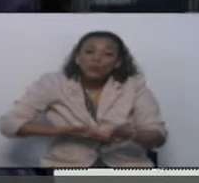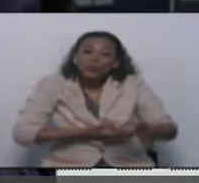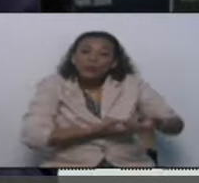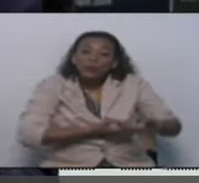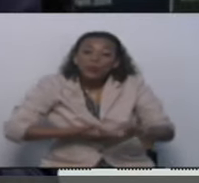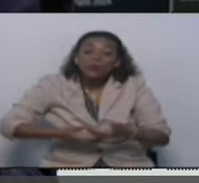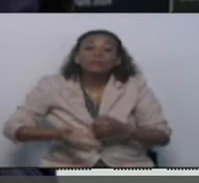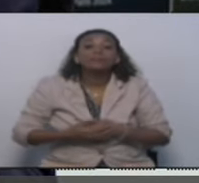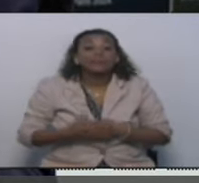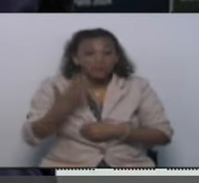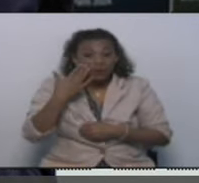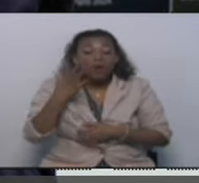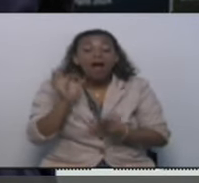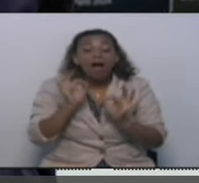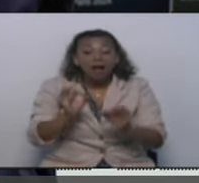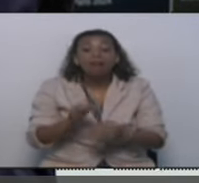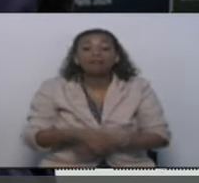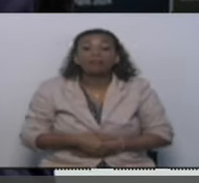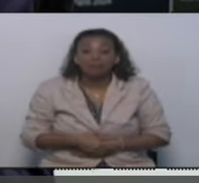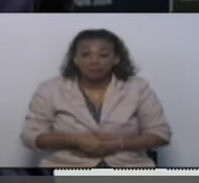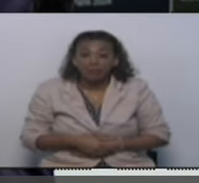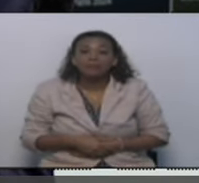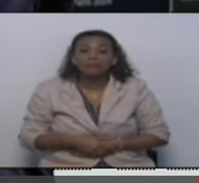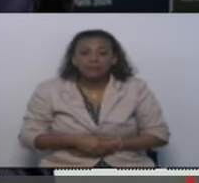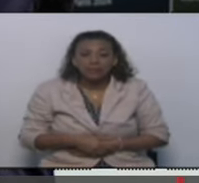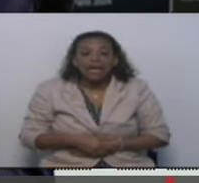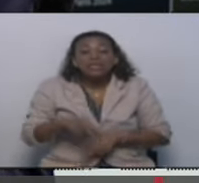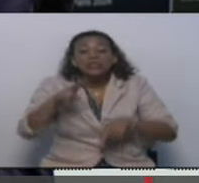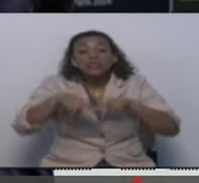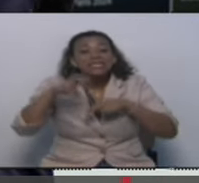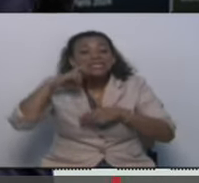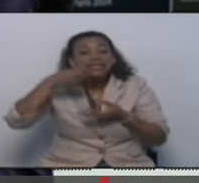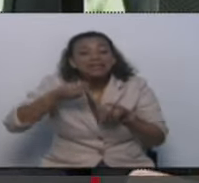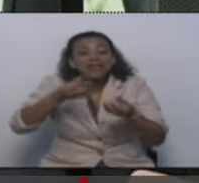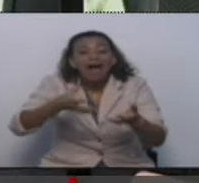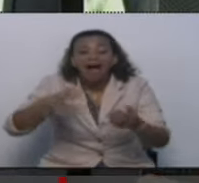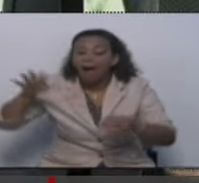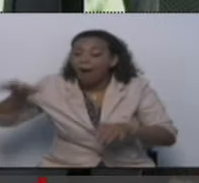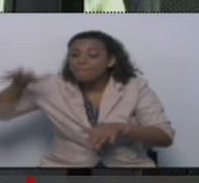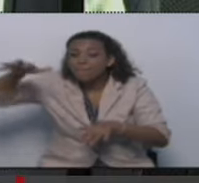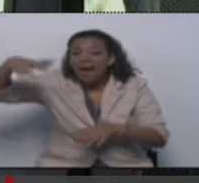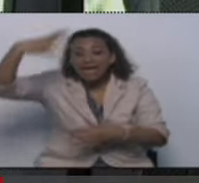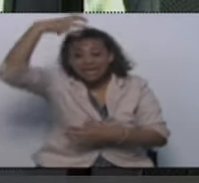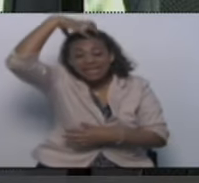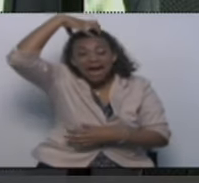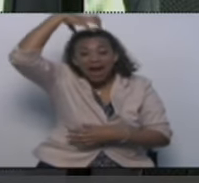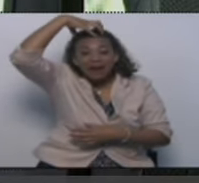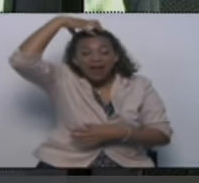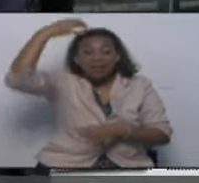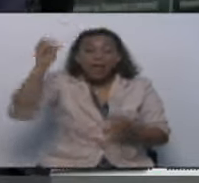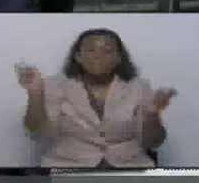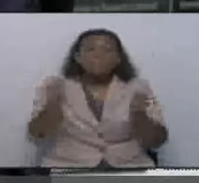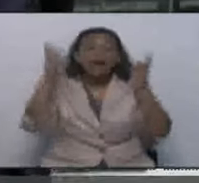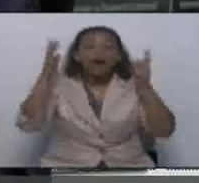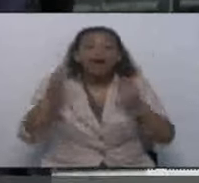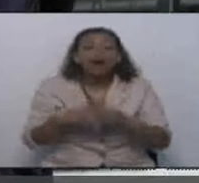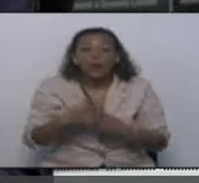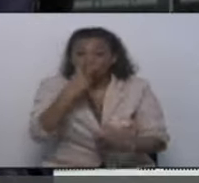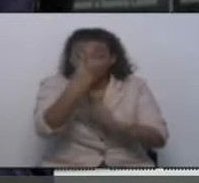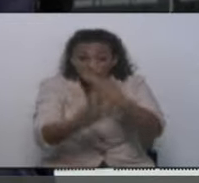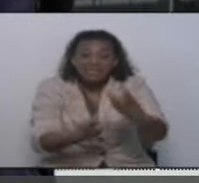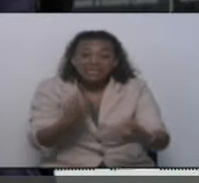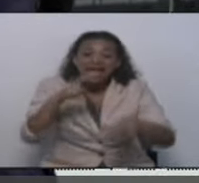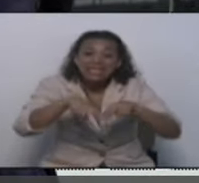Son marcas de la historia. Vinieron con sus regalos de esa tierra también sagrada,